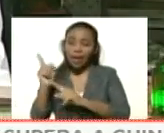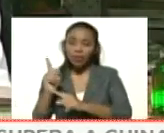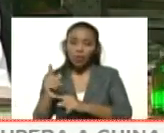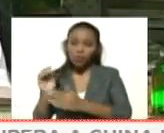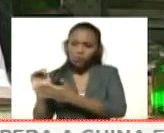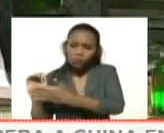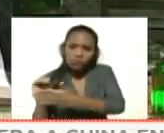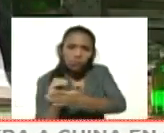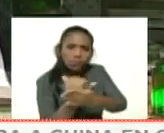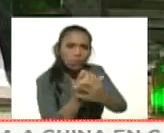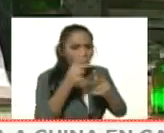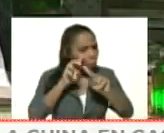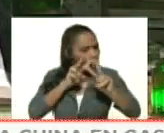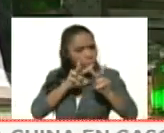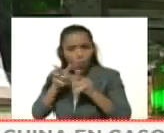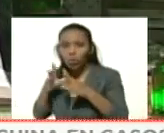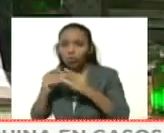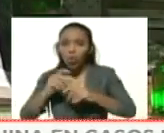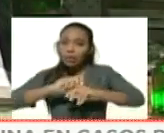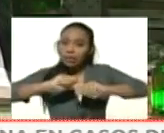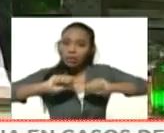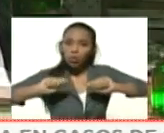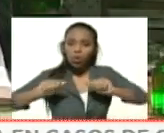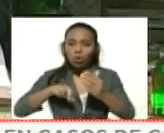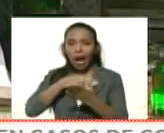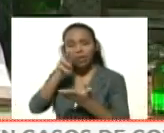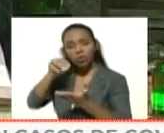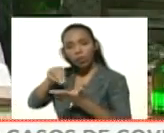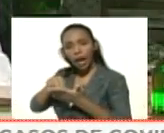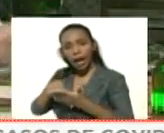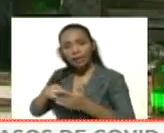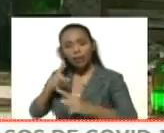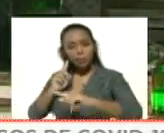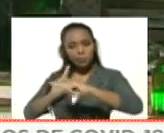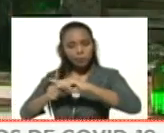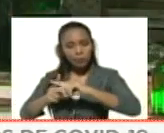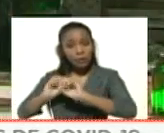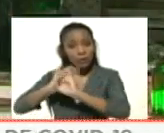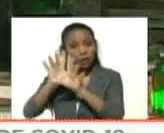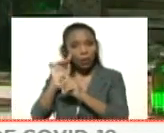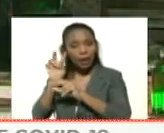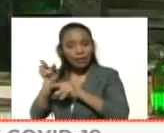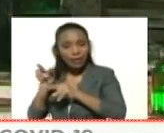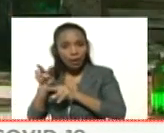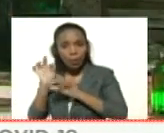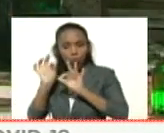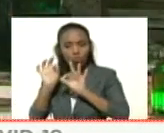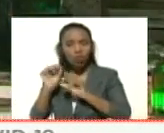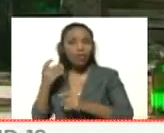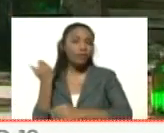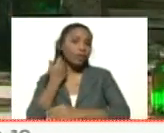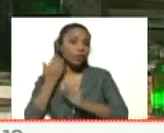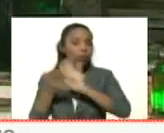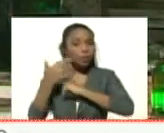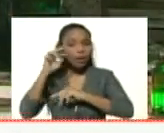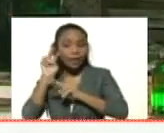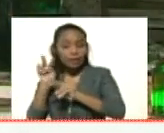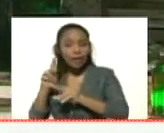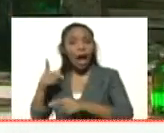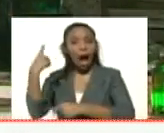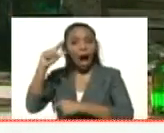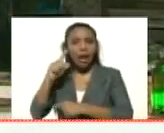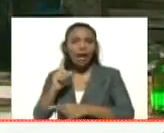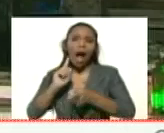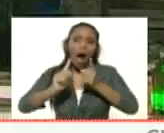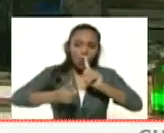peinar todo el territorio nacional y determinar que desde el punto de vista epidemiológico lo que tenemos ahorita son